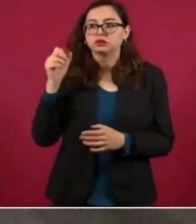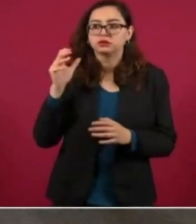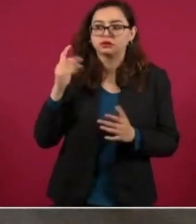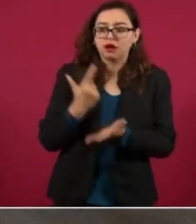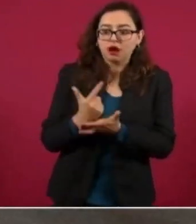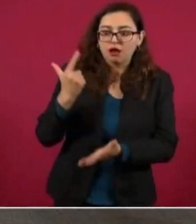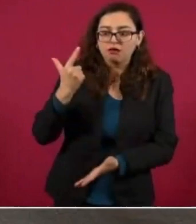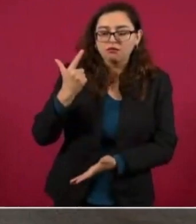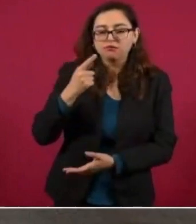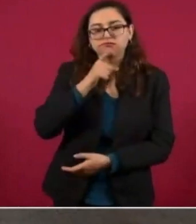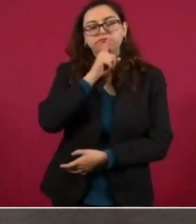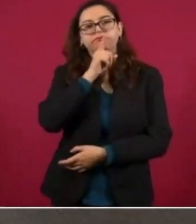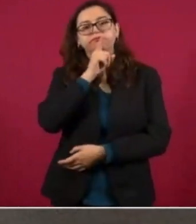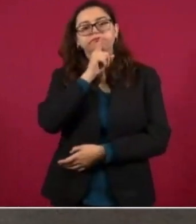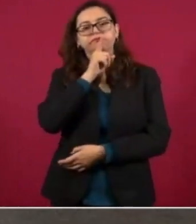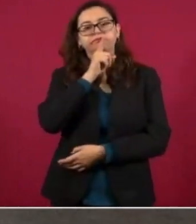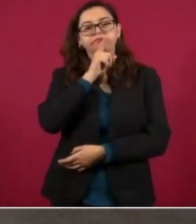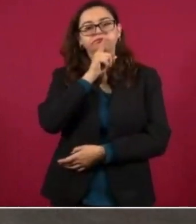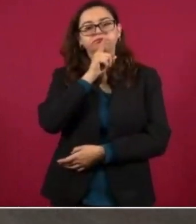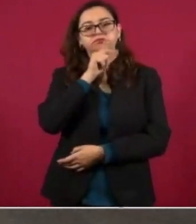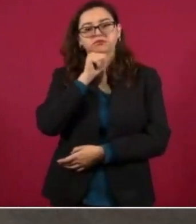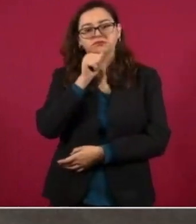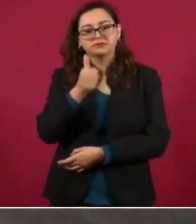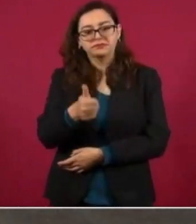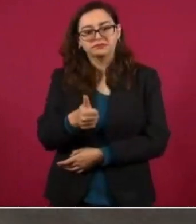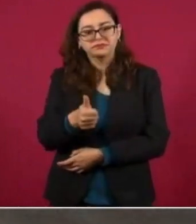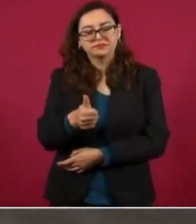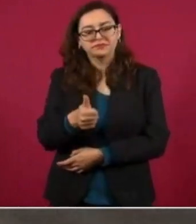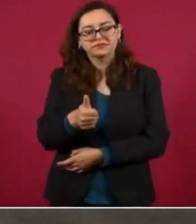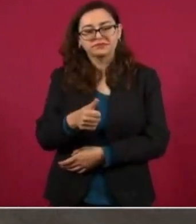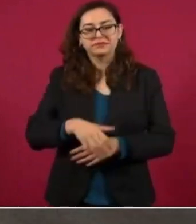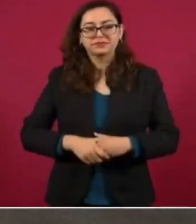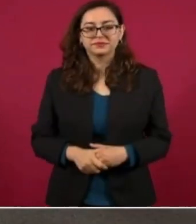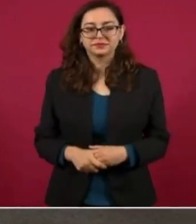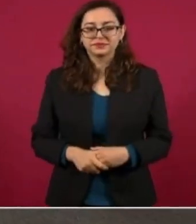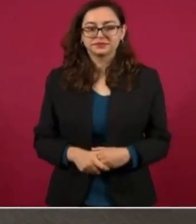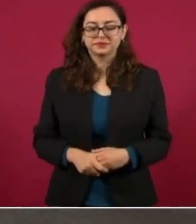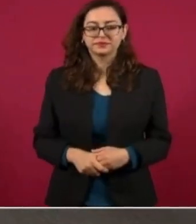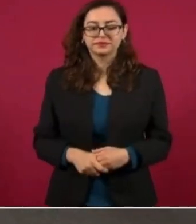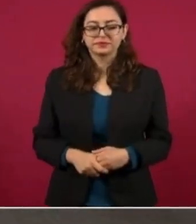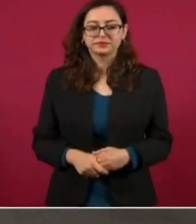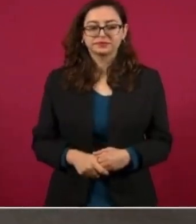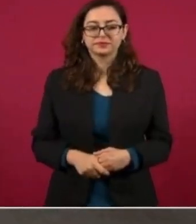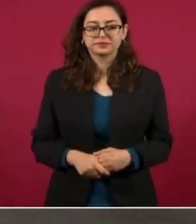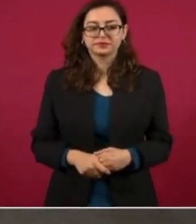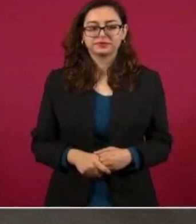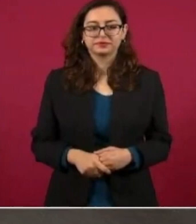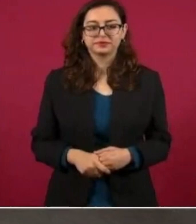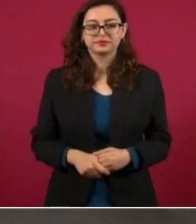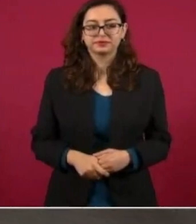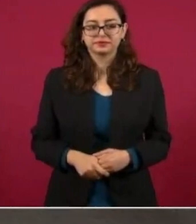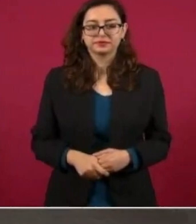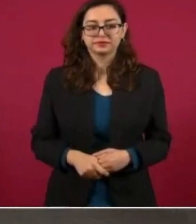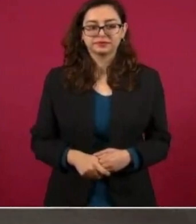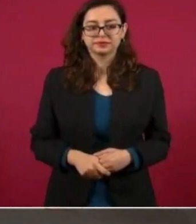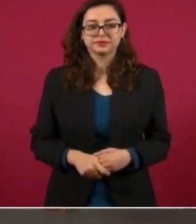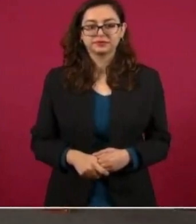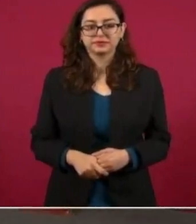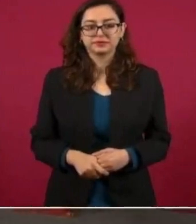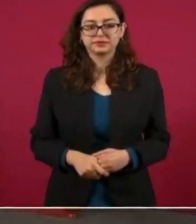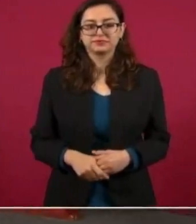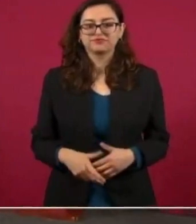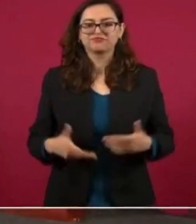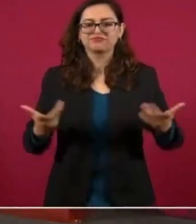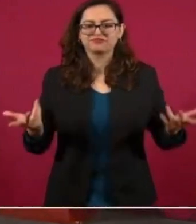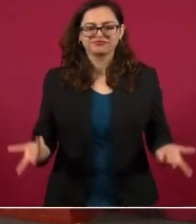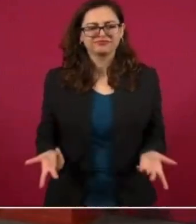Así como se puede decir, qué mala suerte, ¿no?, de que el mismo